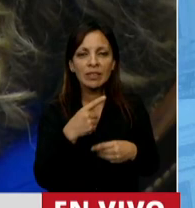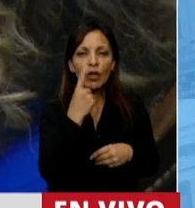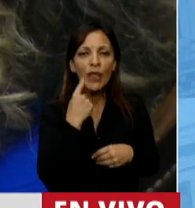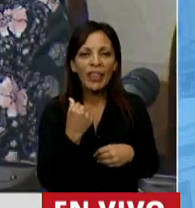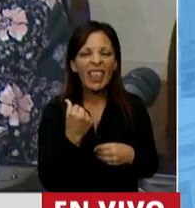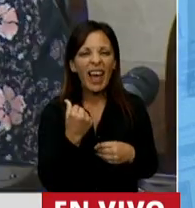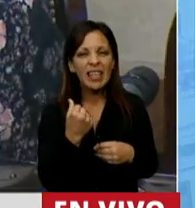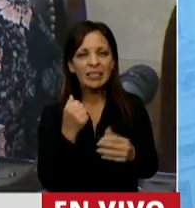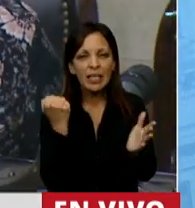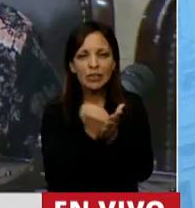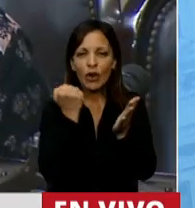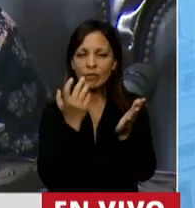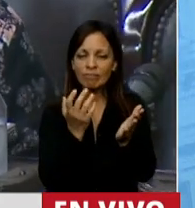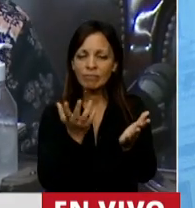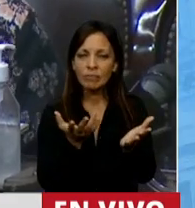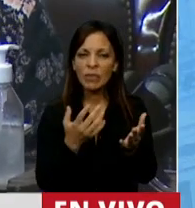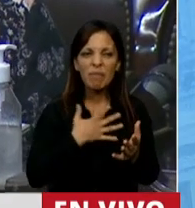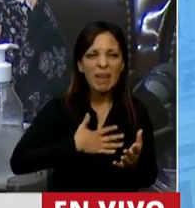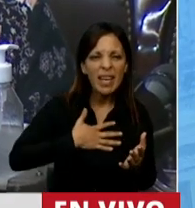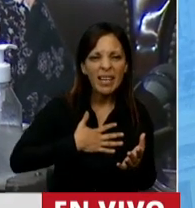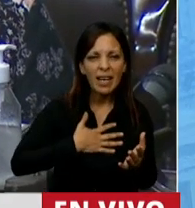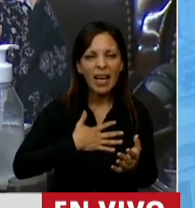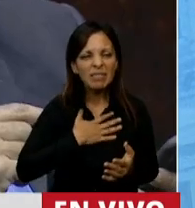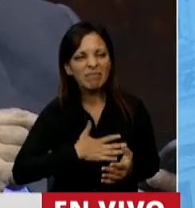mezcla rara de congoja y de angustia.